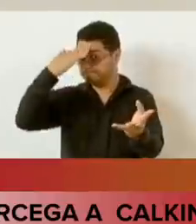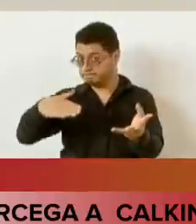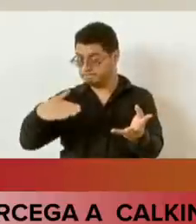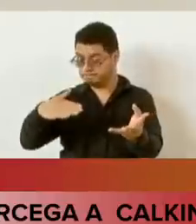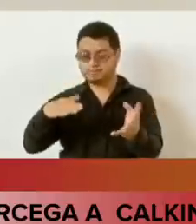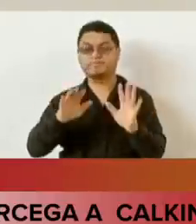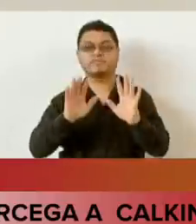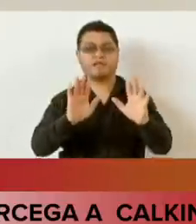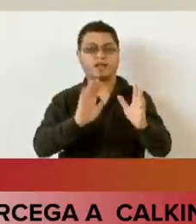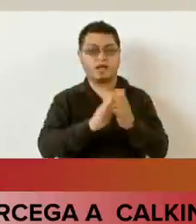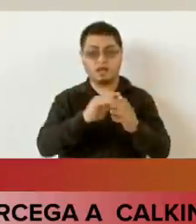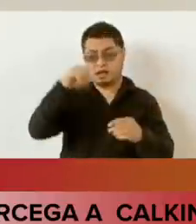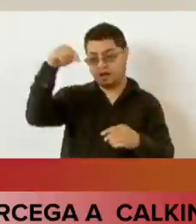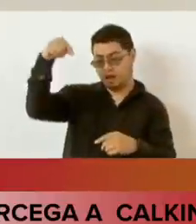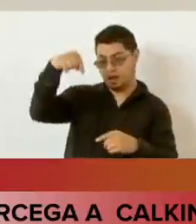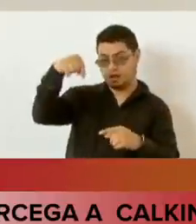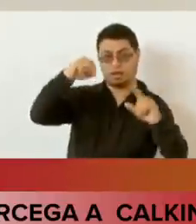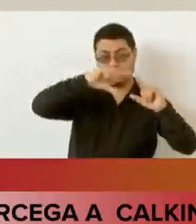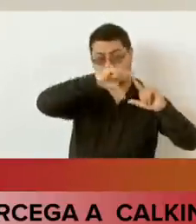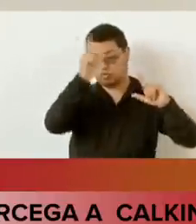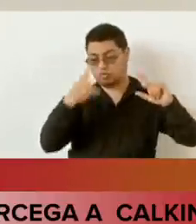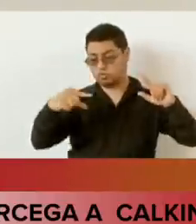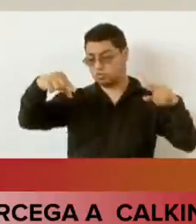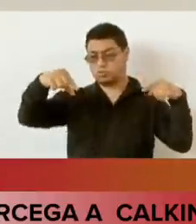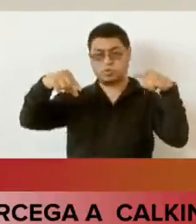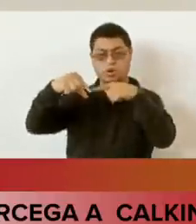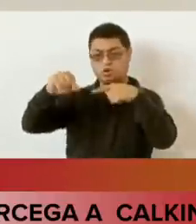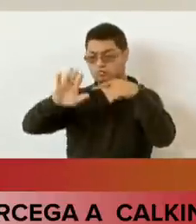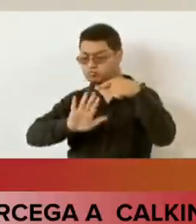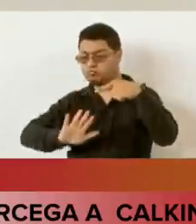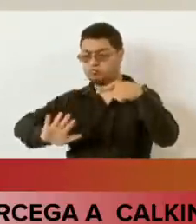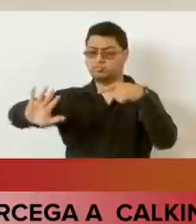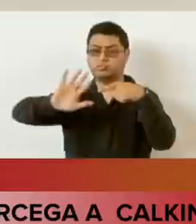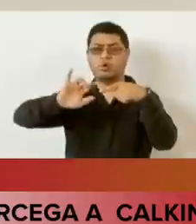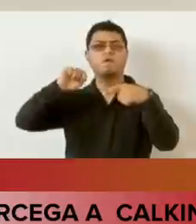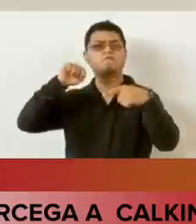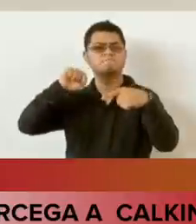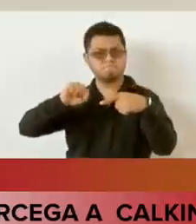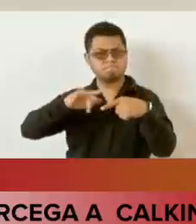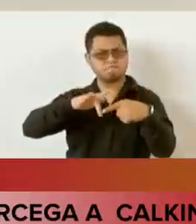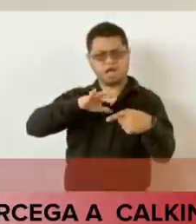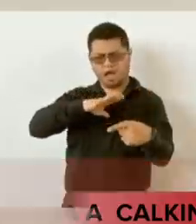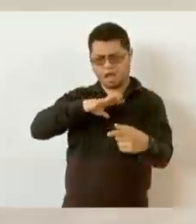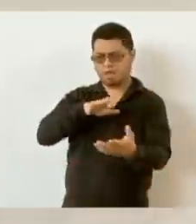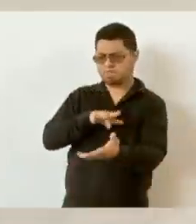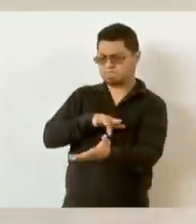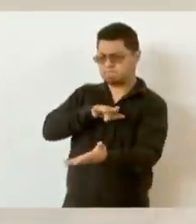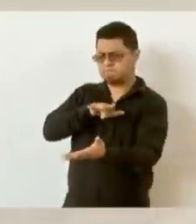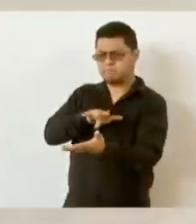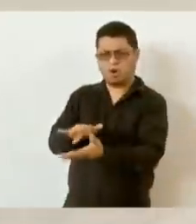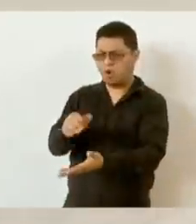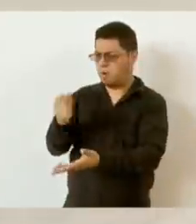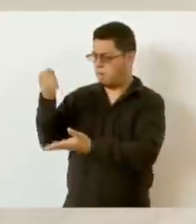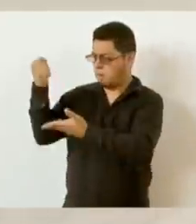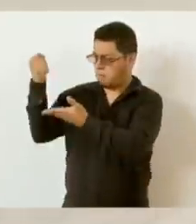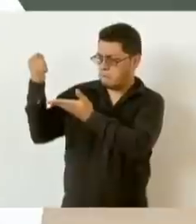que también en el sureste se está llevando a cabo la inversión